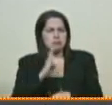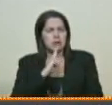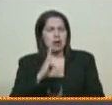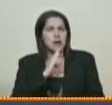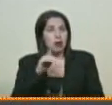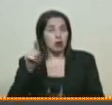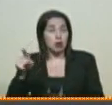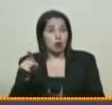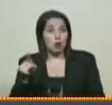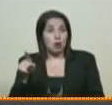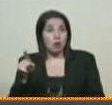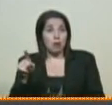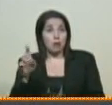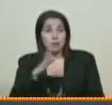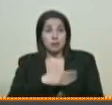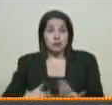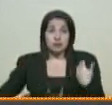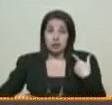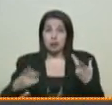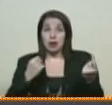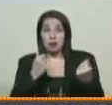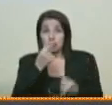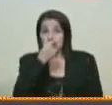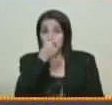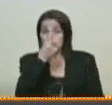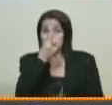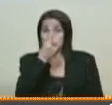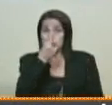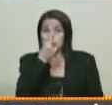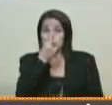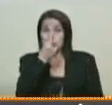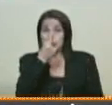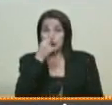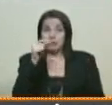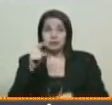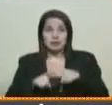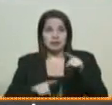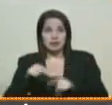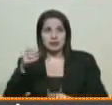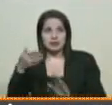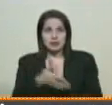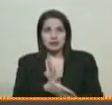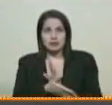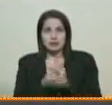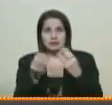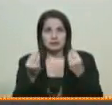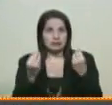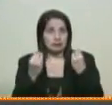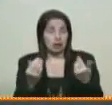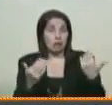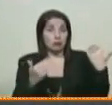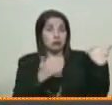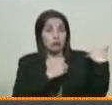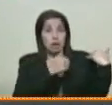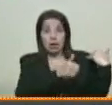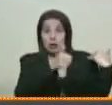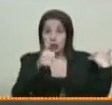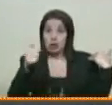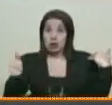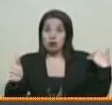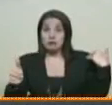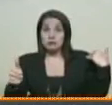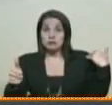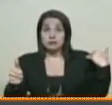vicepresidente de gobierno para la economía, vicepresidente ejecutivo, es la responsabilidad de ustedes, y así se las